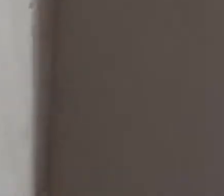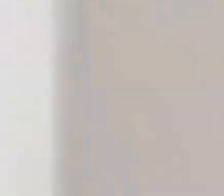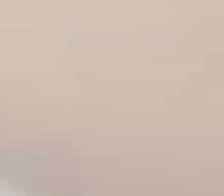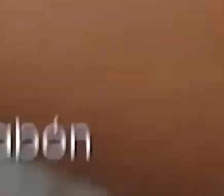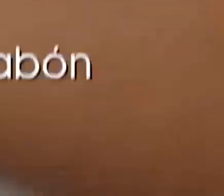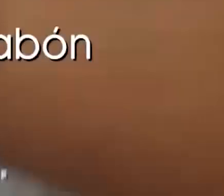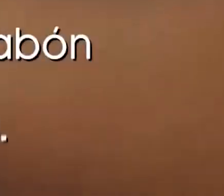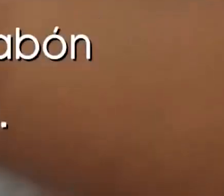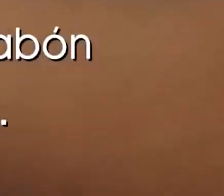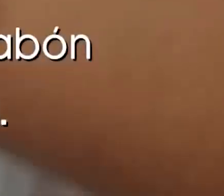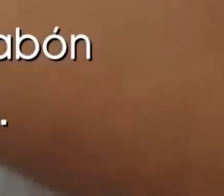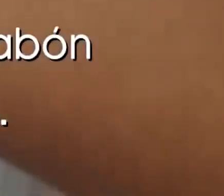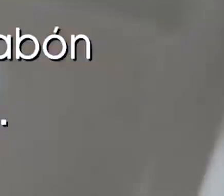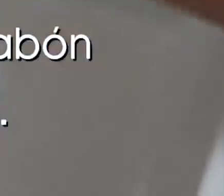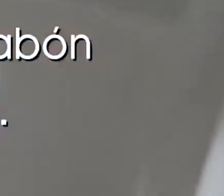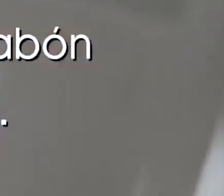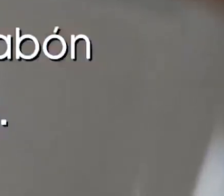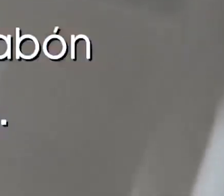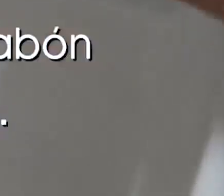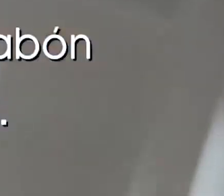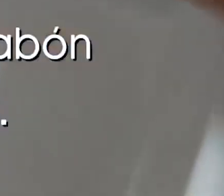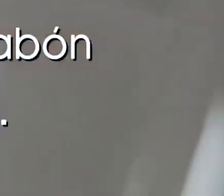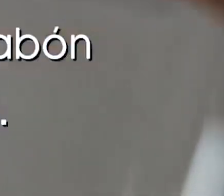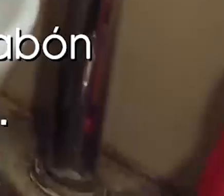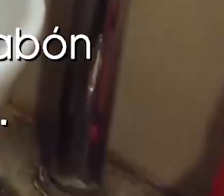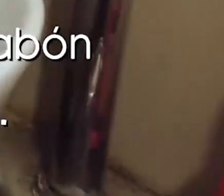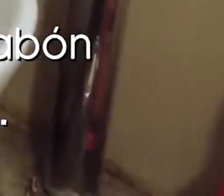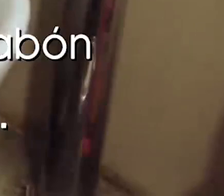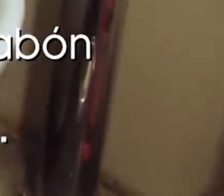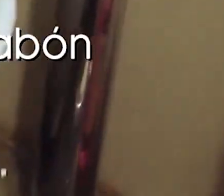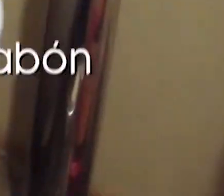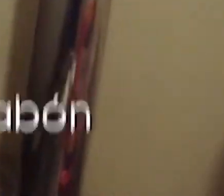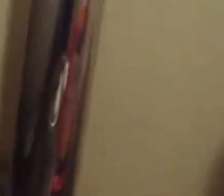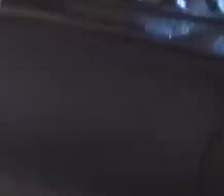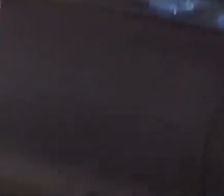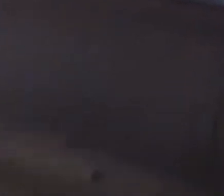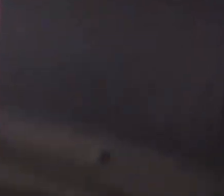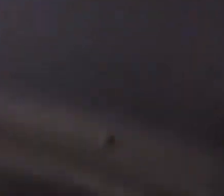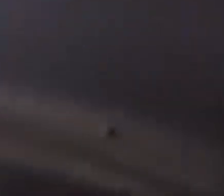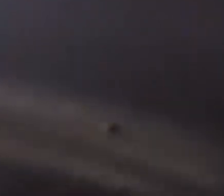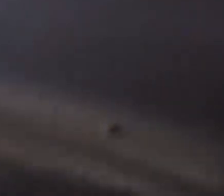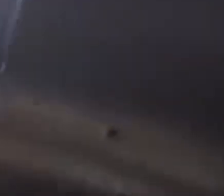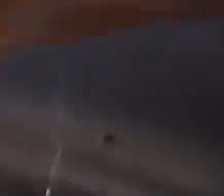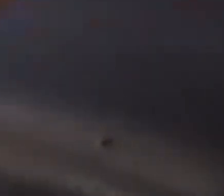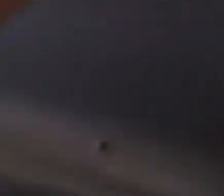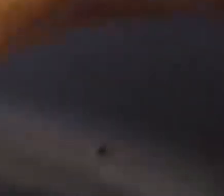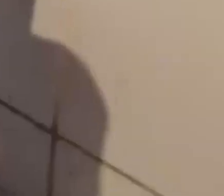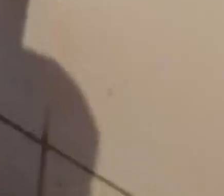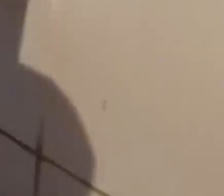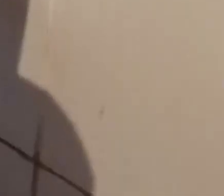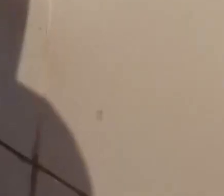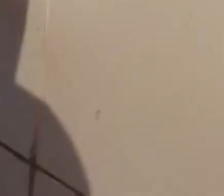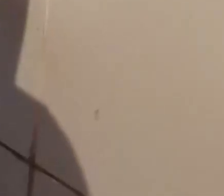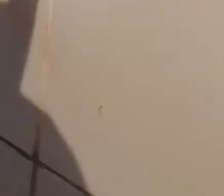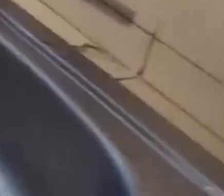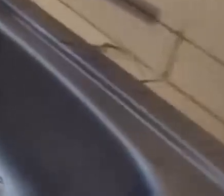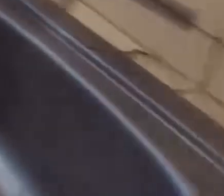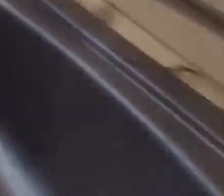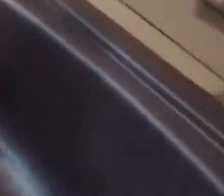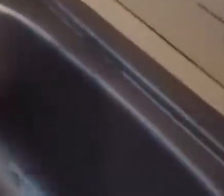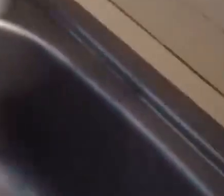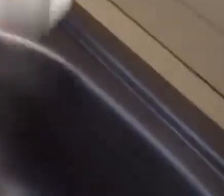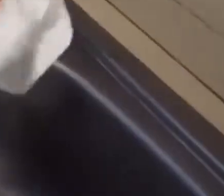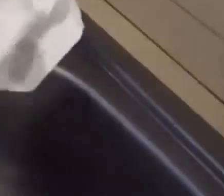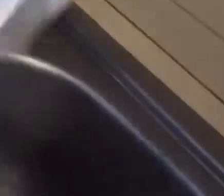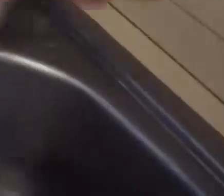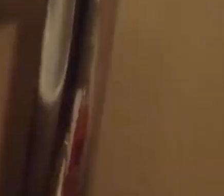Por eso, lávate las manos con agua y jabón por lo menos 20 segundos. Así reducirás las enfermedades diarreicas y respiratorias y la propagación y contagio